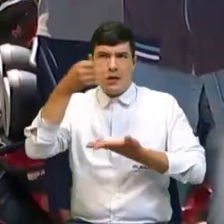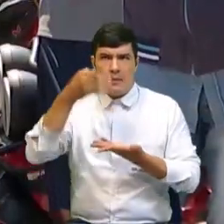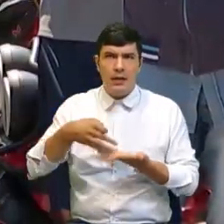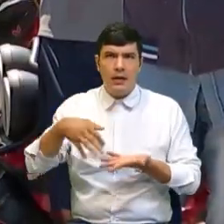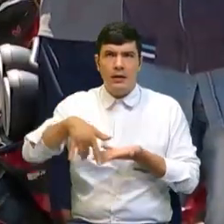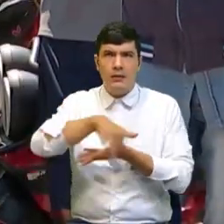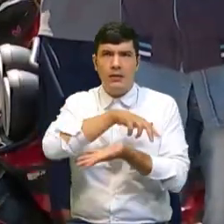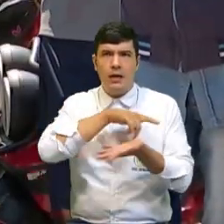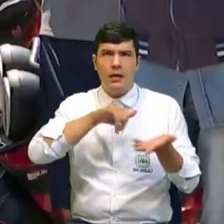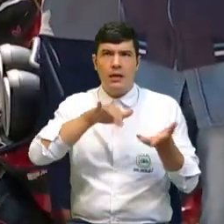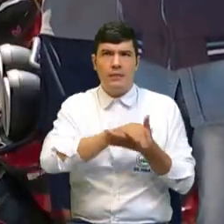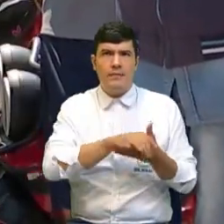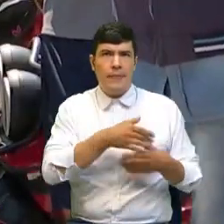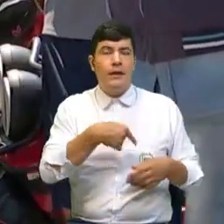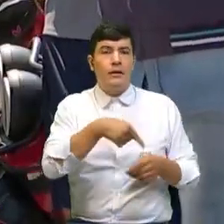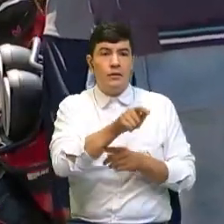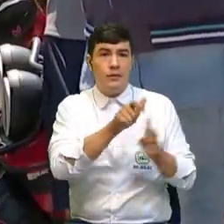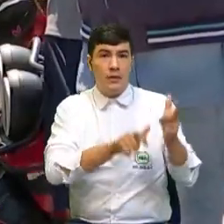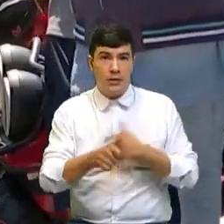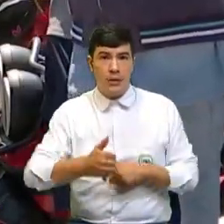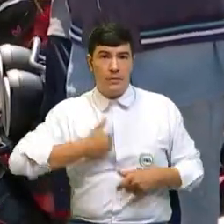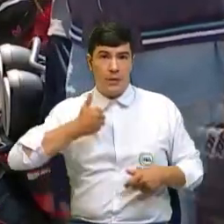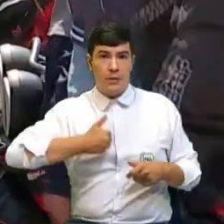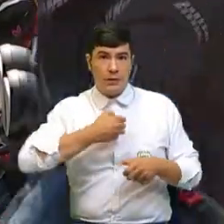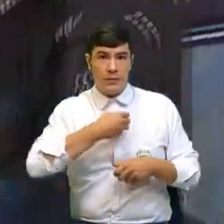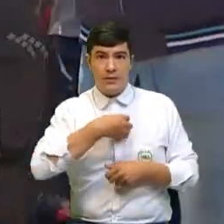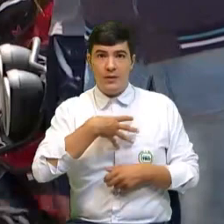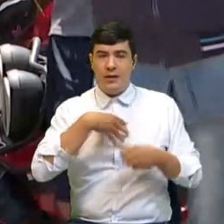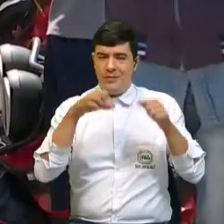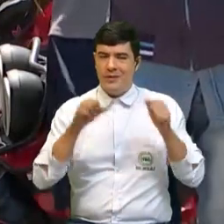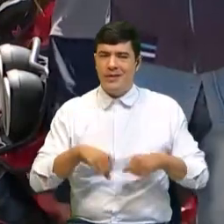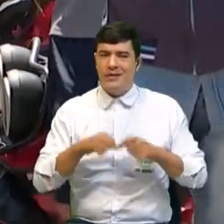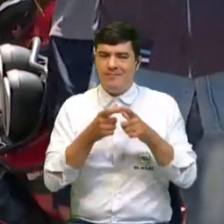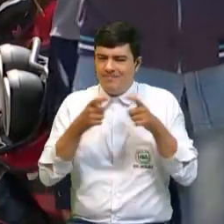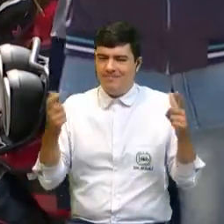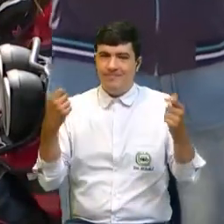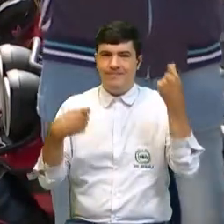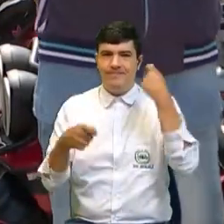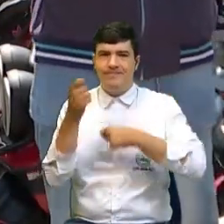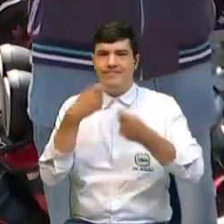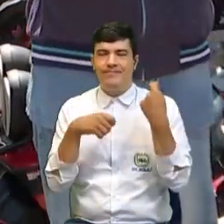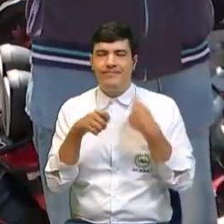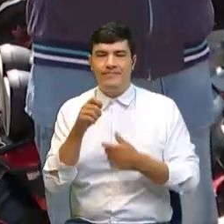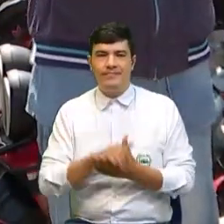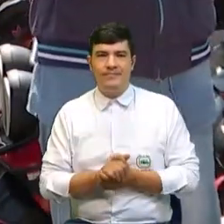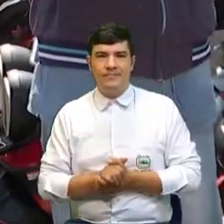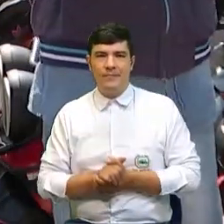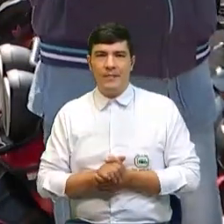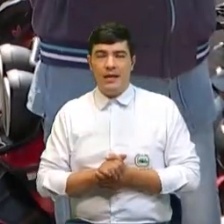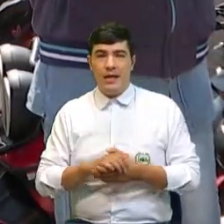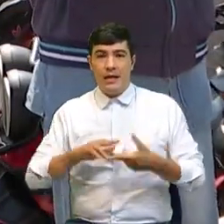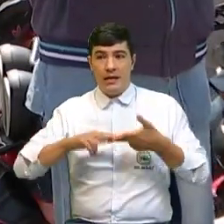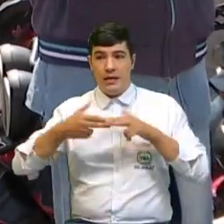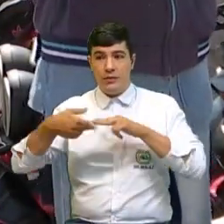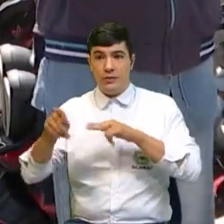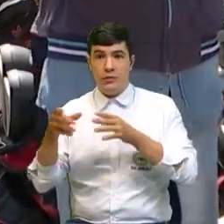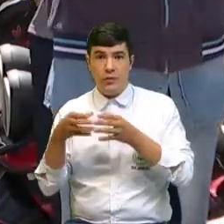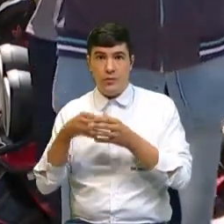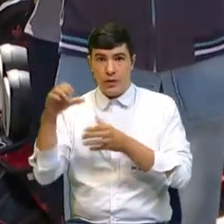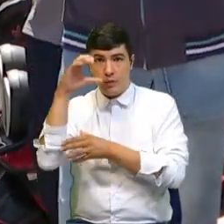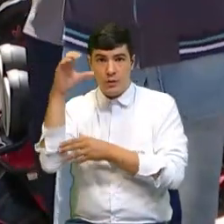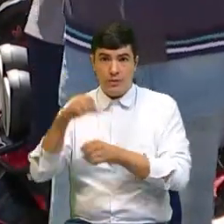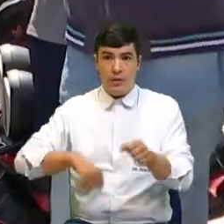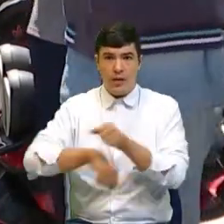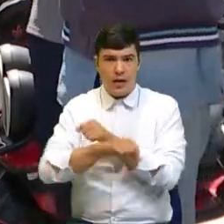pues también ellos aprovechan esta oportunidad para poder hacer grandes sus ventas en torno a la tricolor nacional hablamos de que esperan